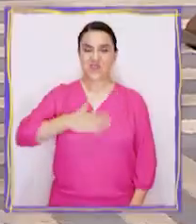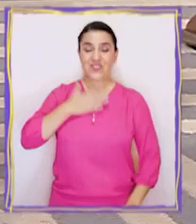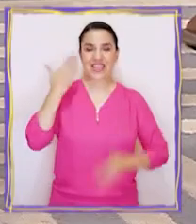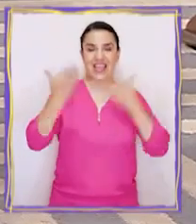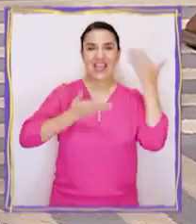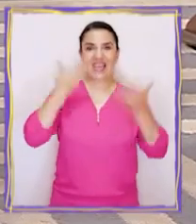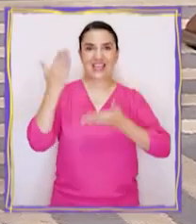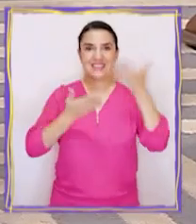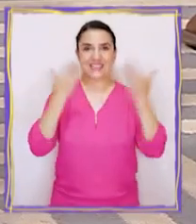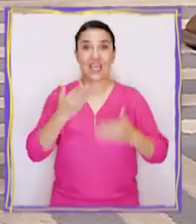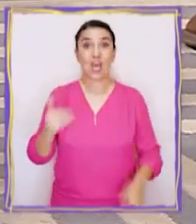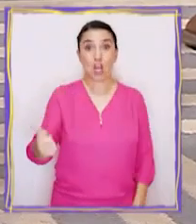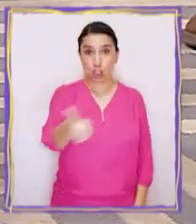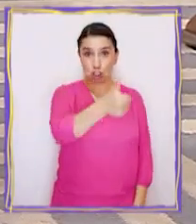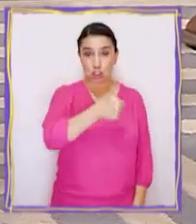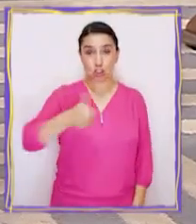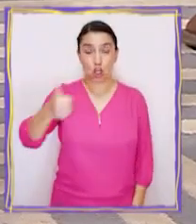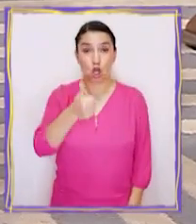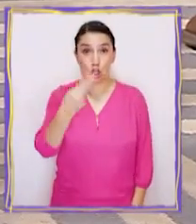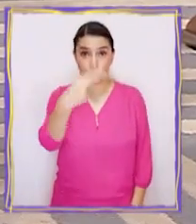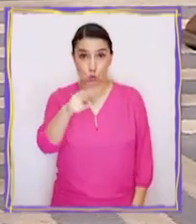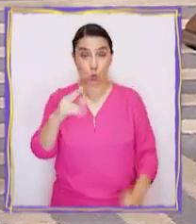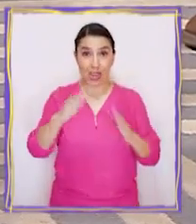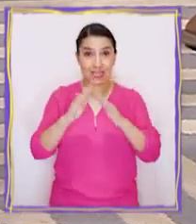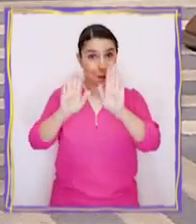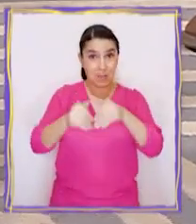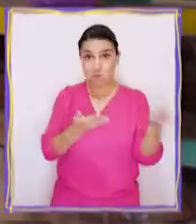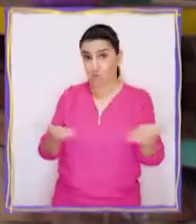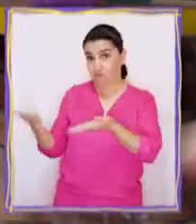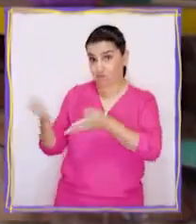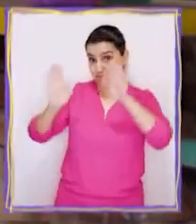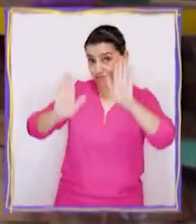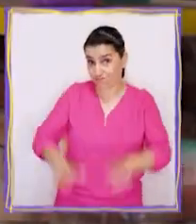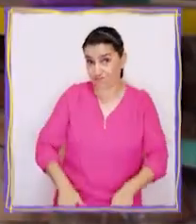gusta cantar. Todos llevando el pulso en sus casas.